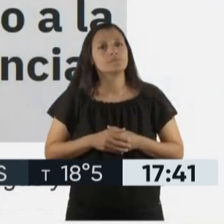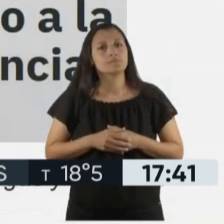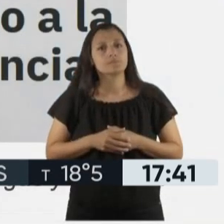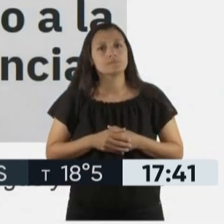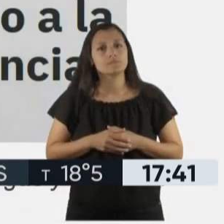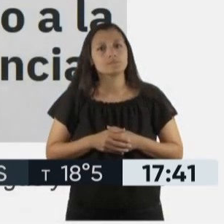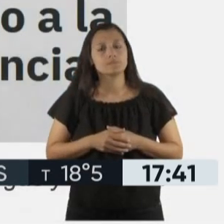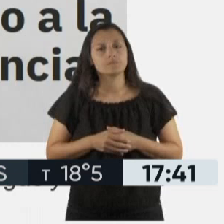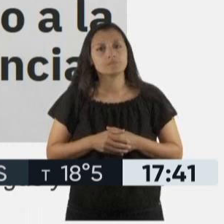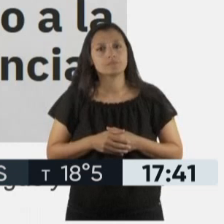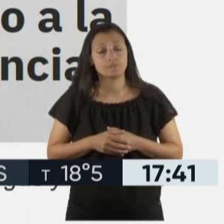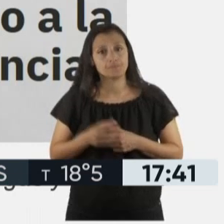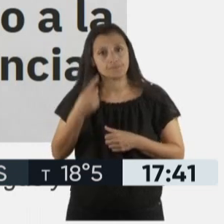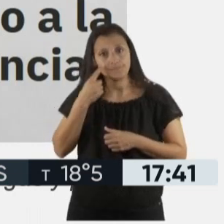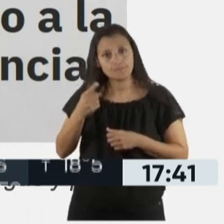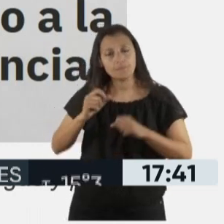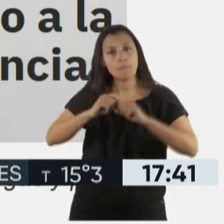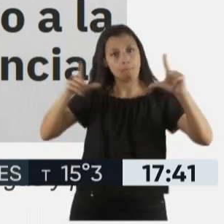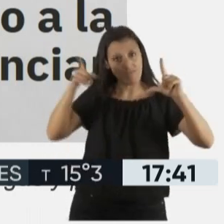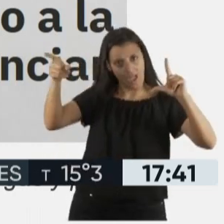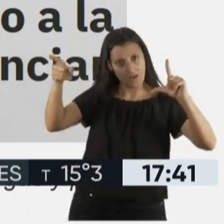Hay, como ven en la pantalla,